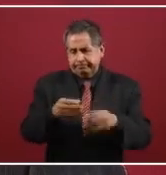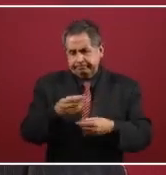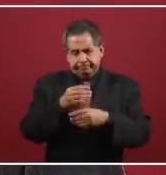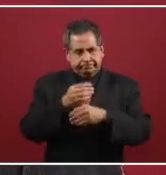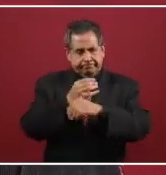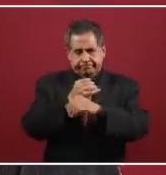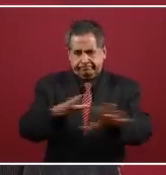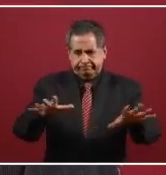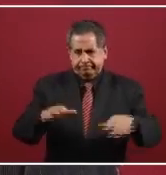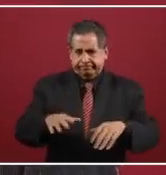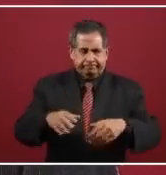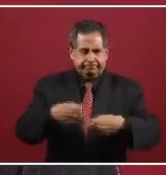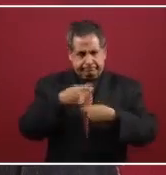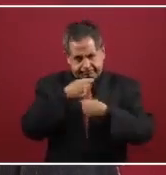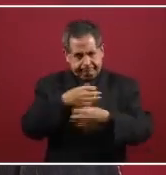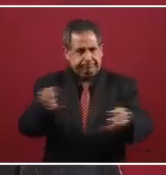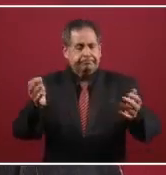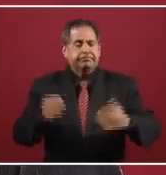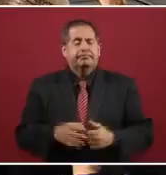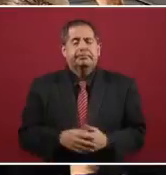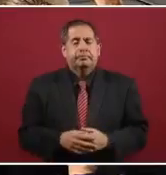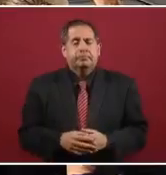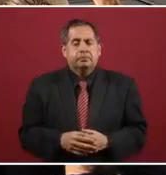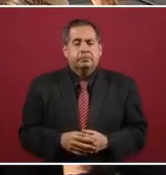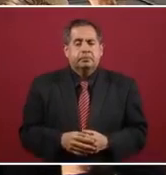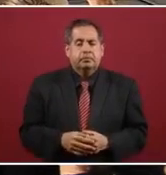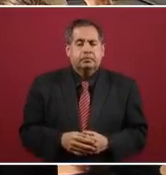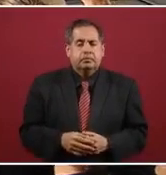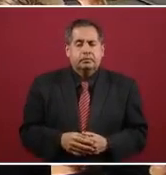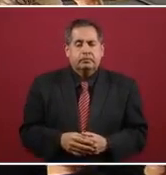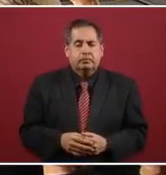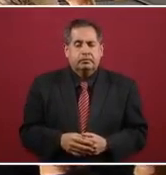queríamos transmitir.